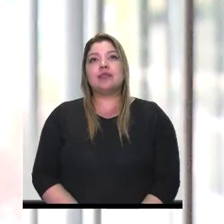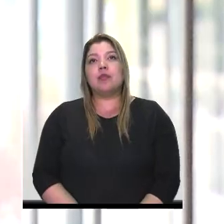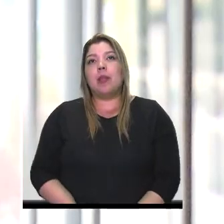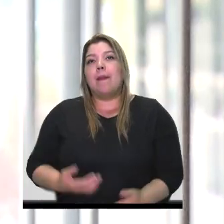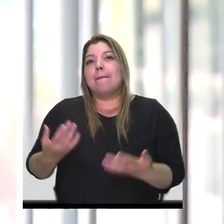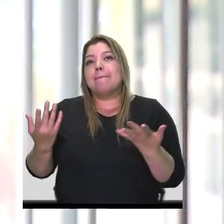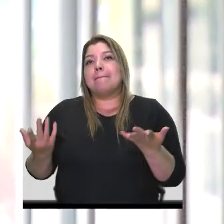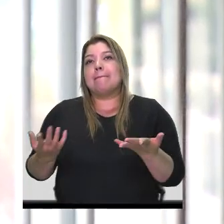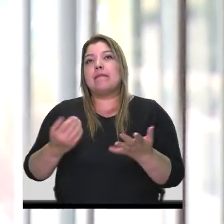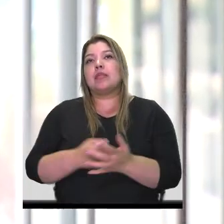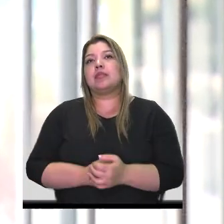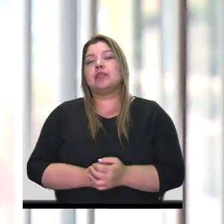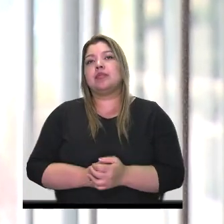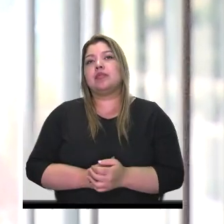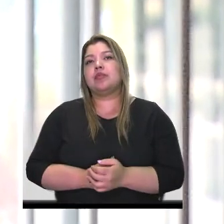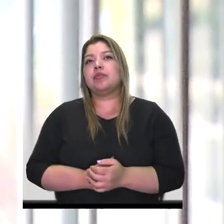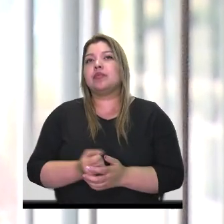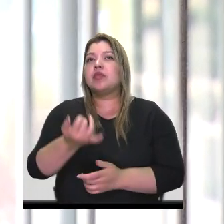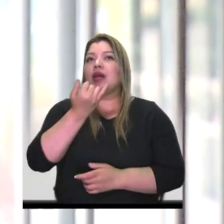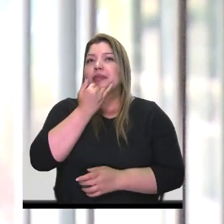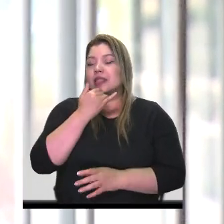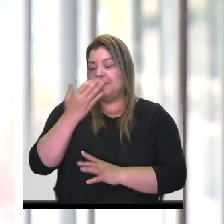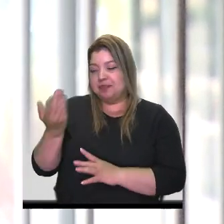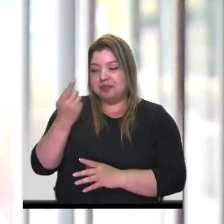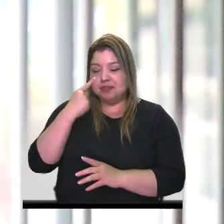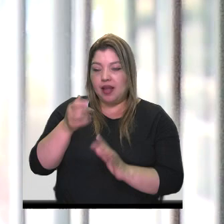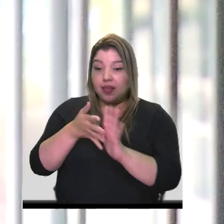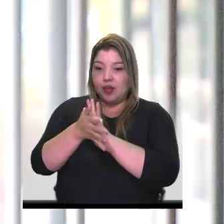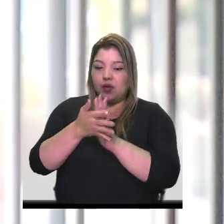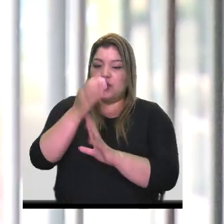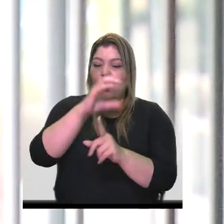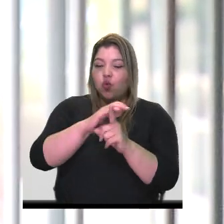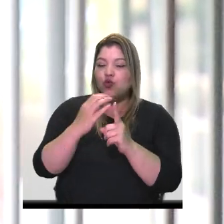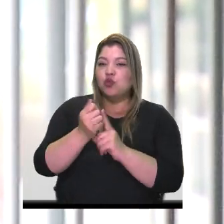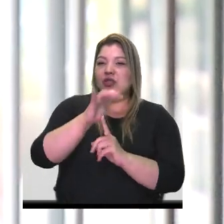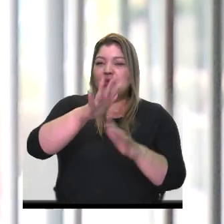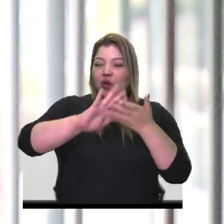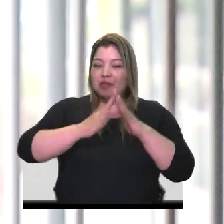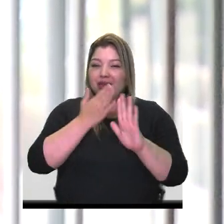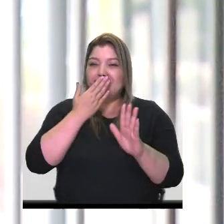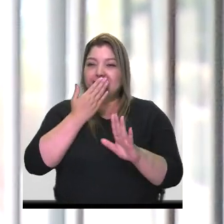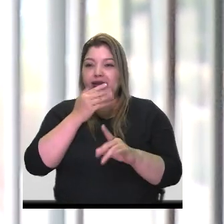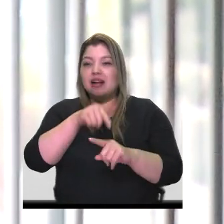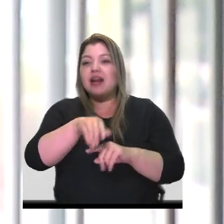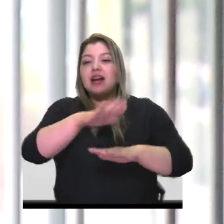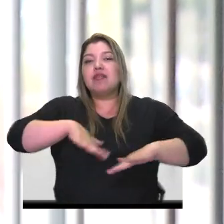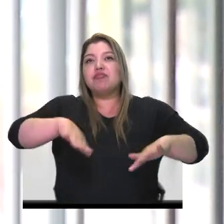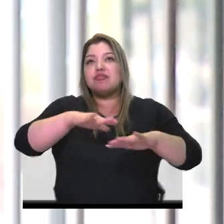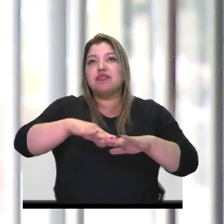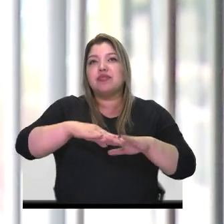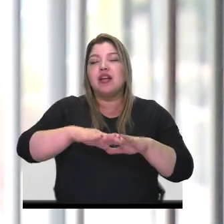Lo que pasa pues, con la cultura indígena acá en Colombia es bien particular. Precisamente ahora lo estábamos conversando con Sebastián y